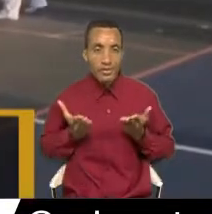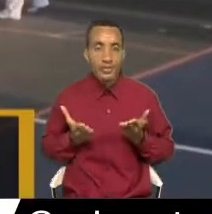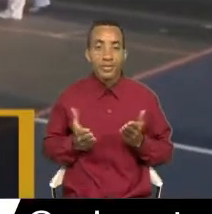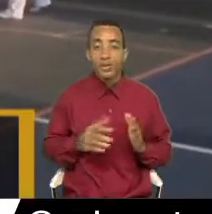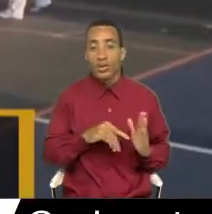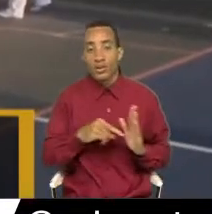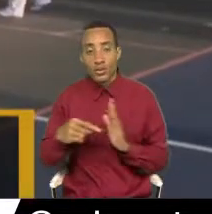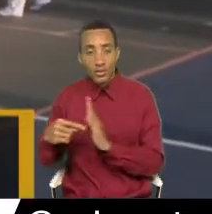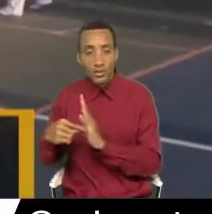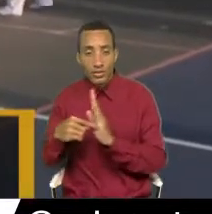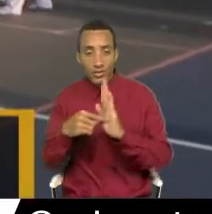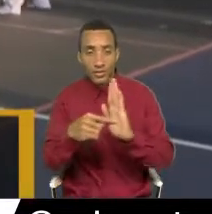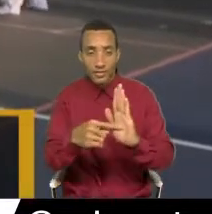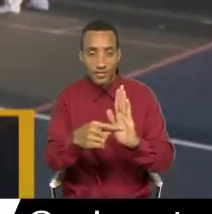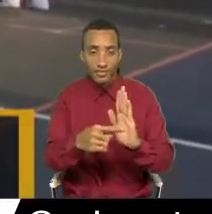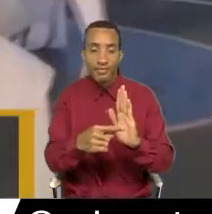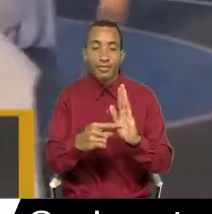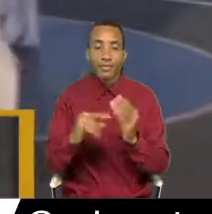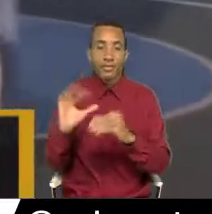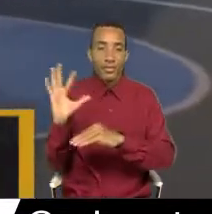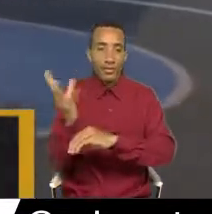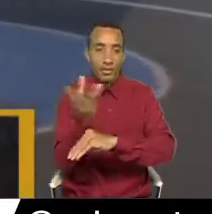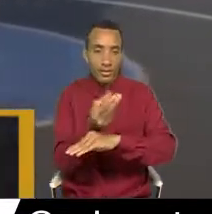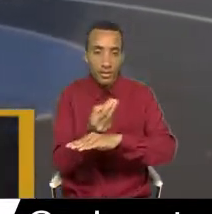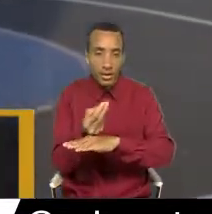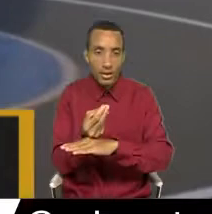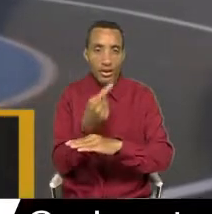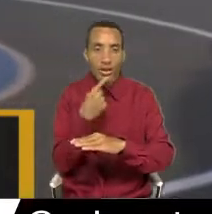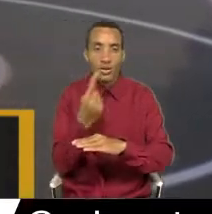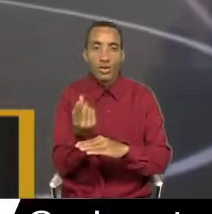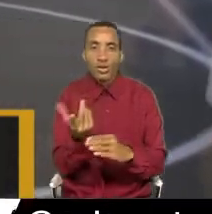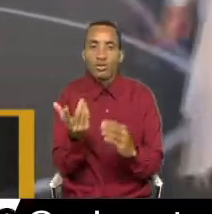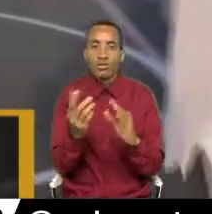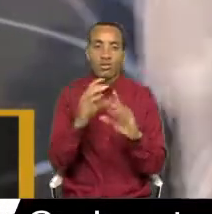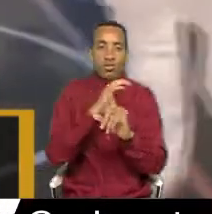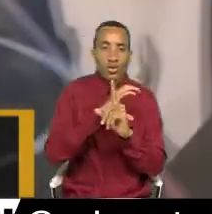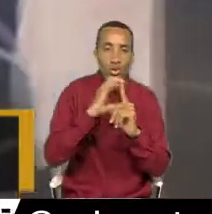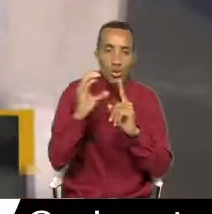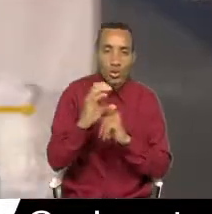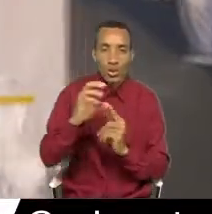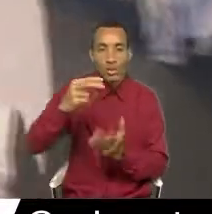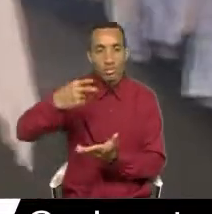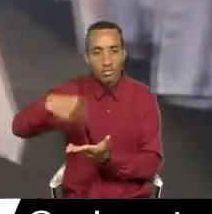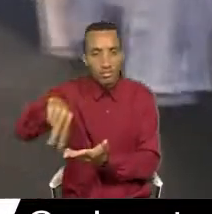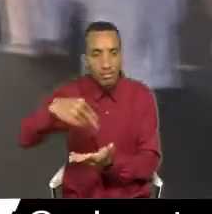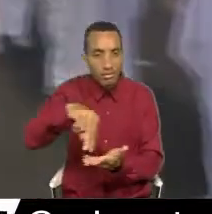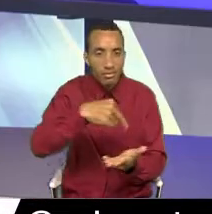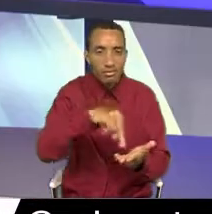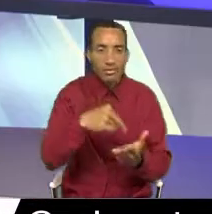artísticas y culturales que integraron a niños y jóvenes formaron parte del inicio de la Semana por la Paz.